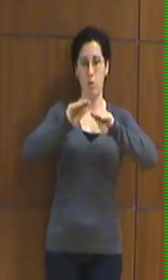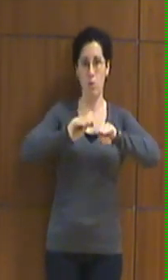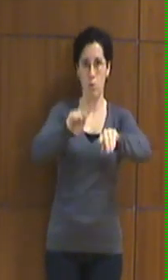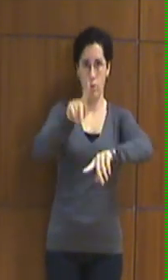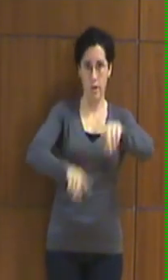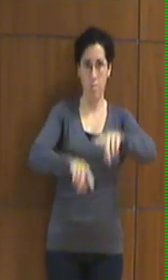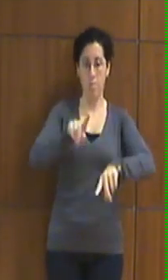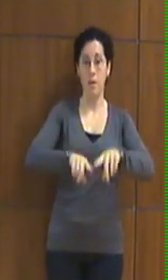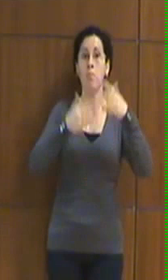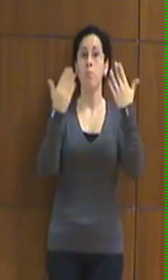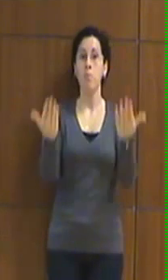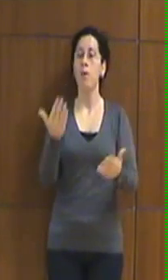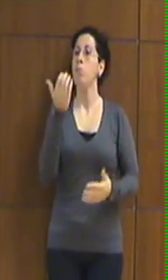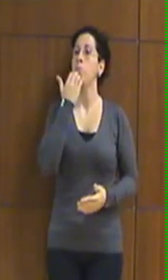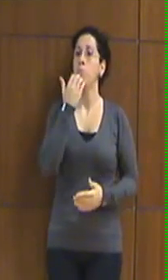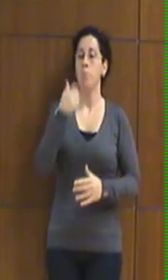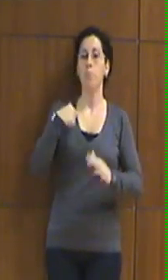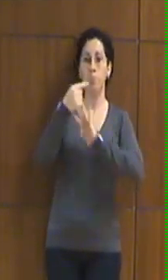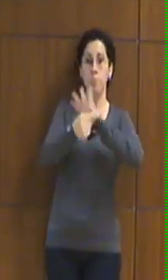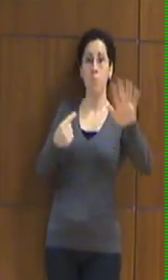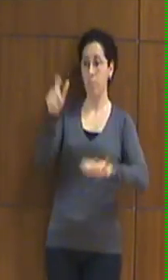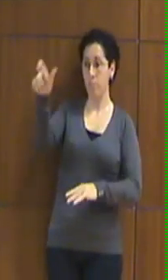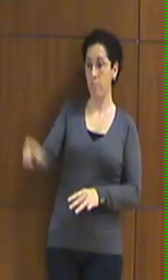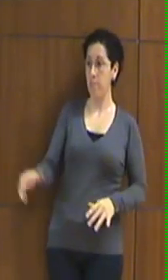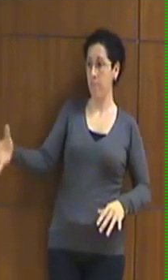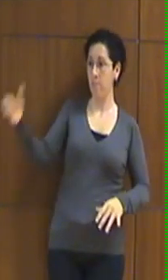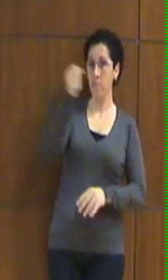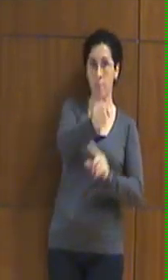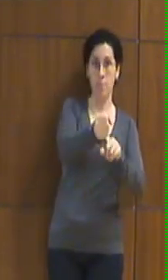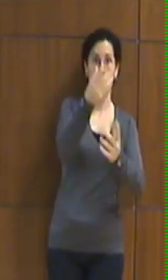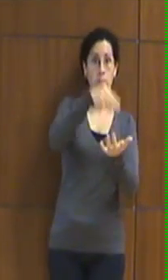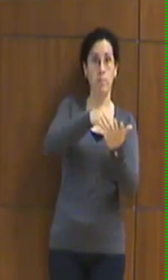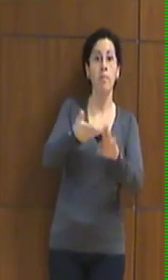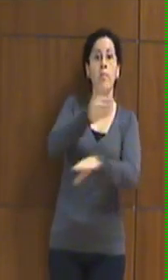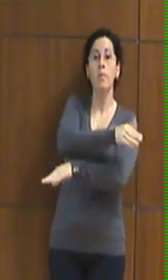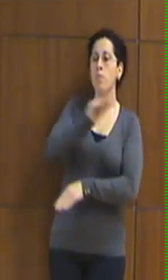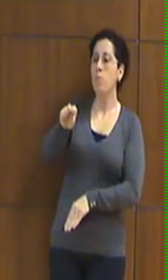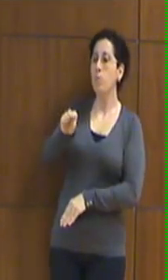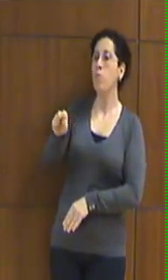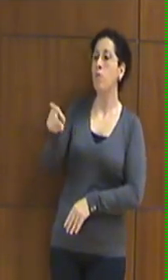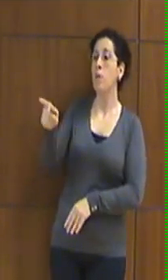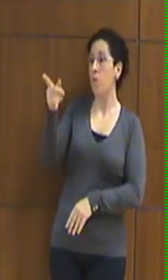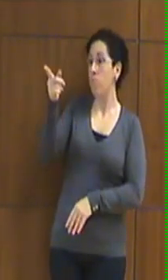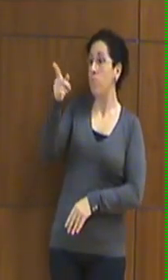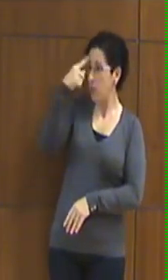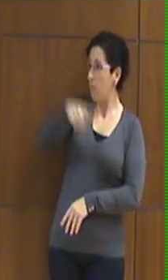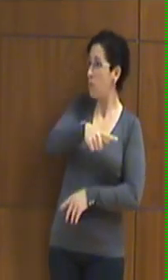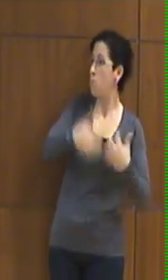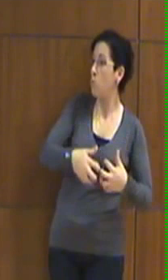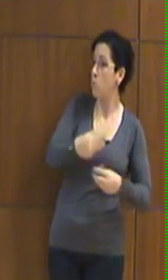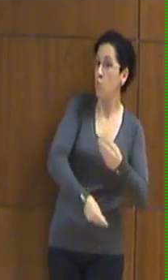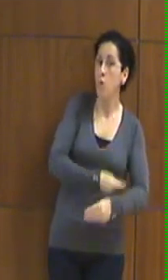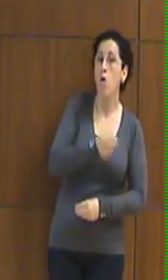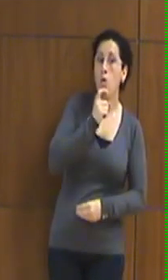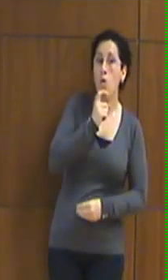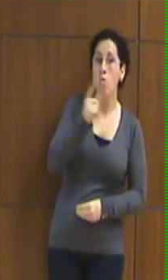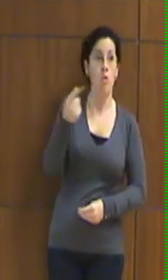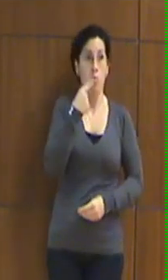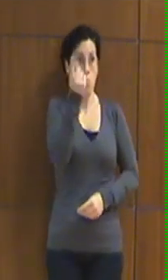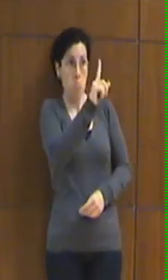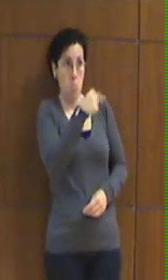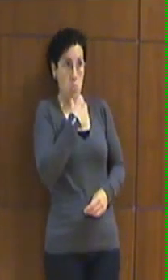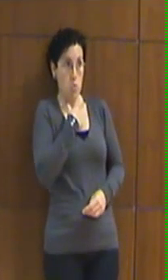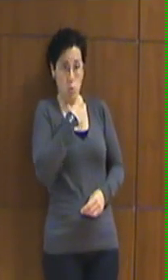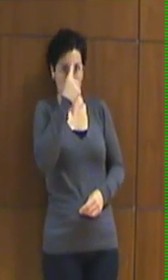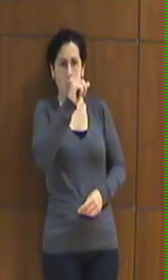o sea, al igual que tú cuando contratas a una persona, no le dices, oye, ¿tú sabes utilizar esta máquina? No, ya aprenderé, ya me enseñarás, ¿no? Pues entonces entiendo que una persona con discapacidad,